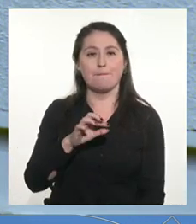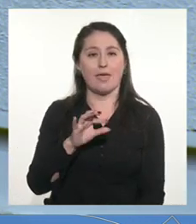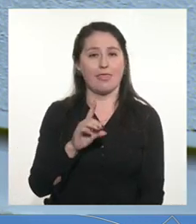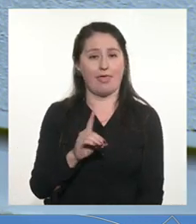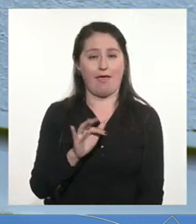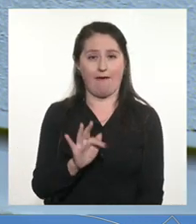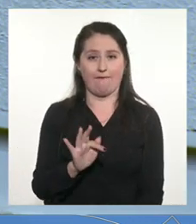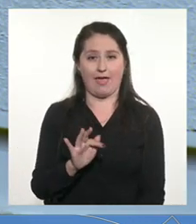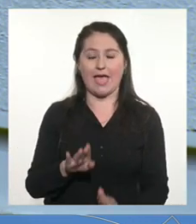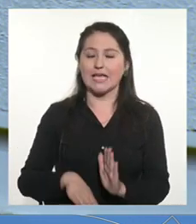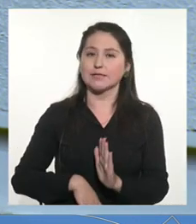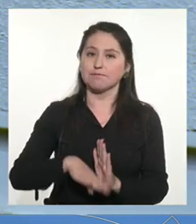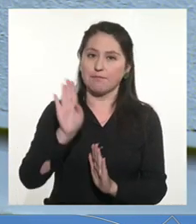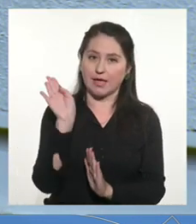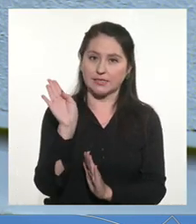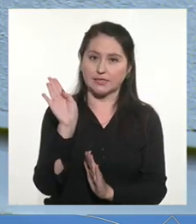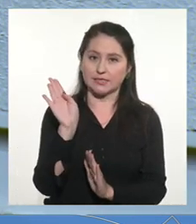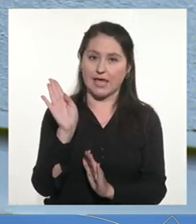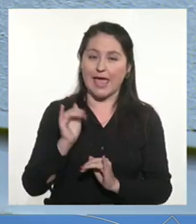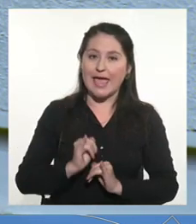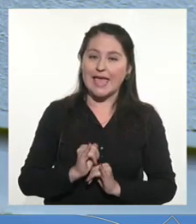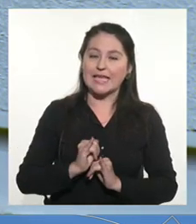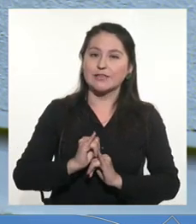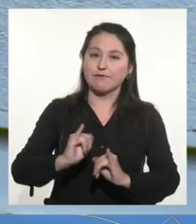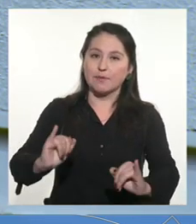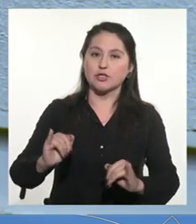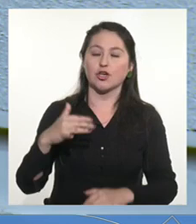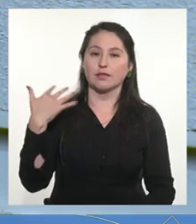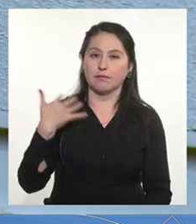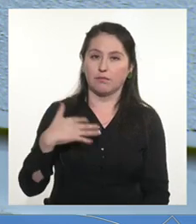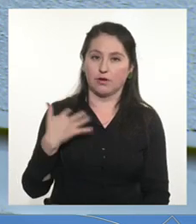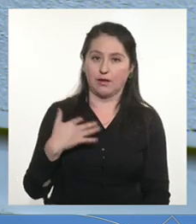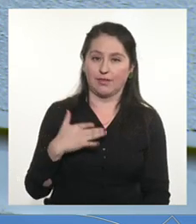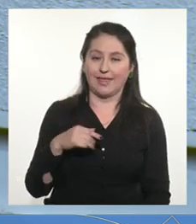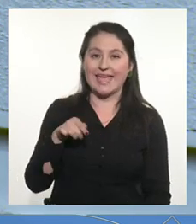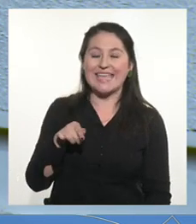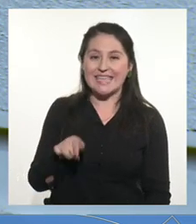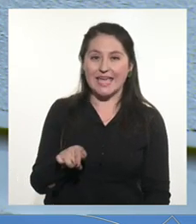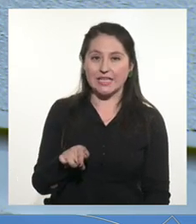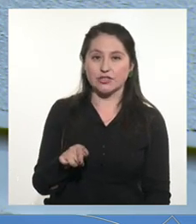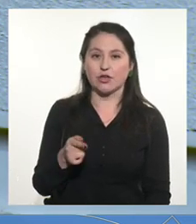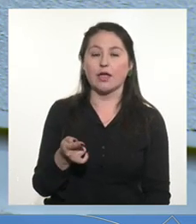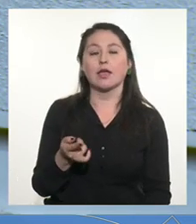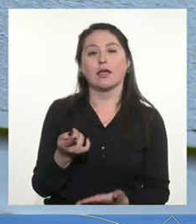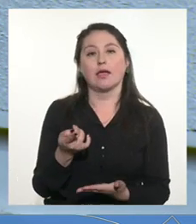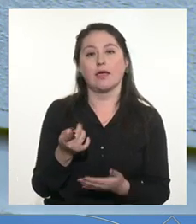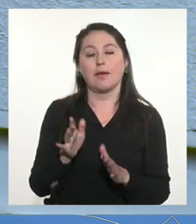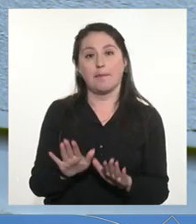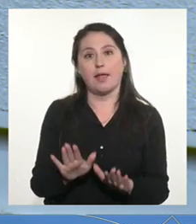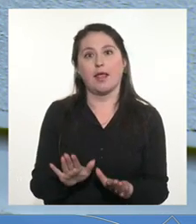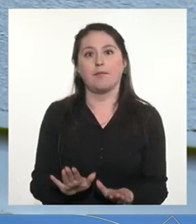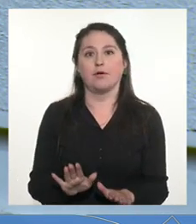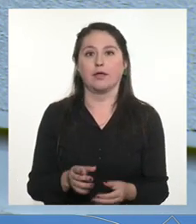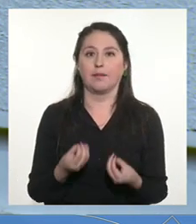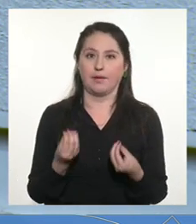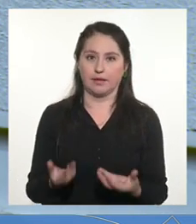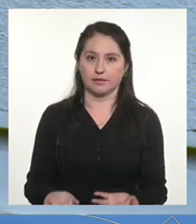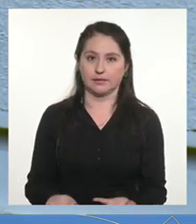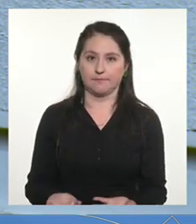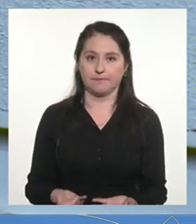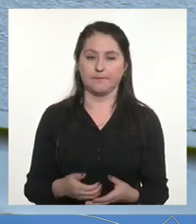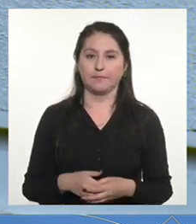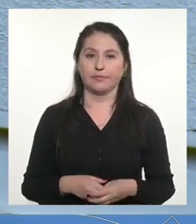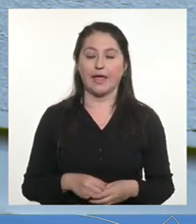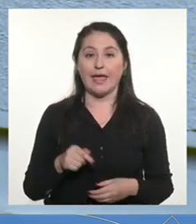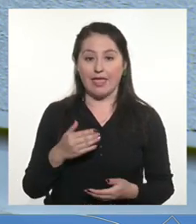eso es vincular información relevante y eso es algo que esperamos que ocurra obviamente tenemos que partir